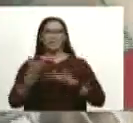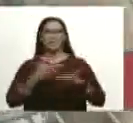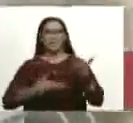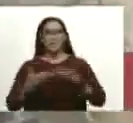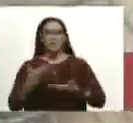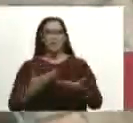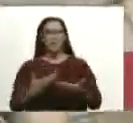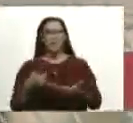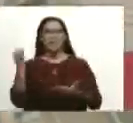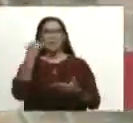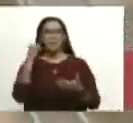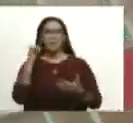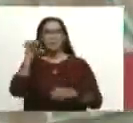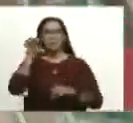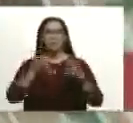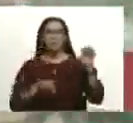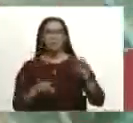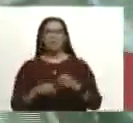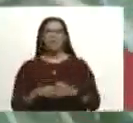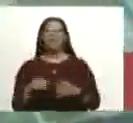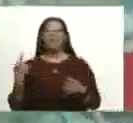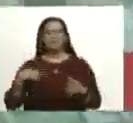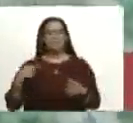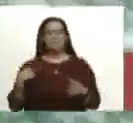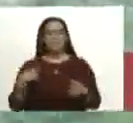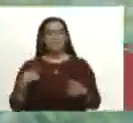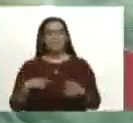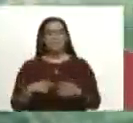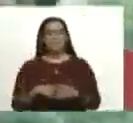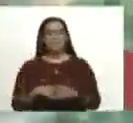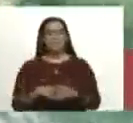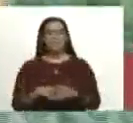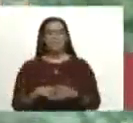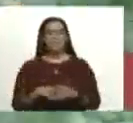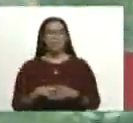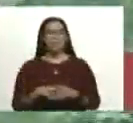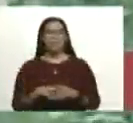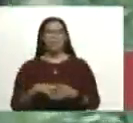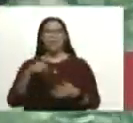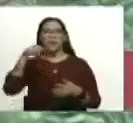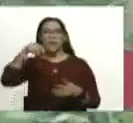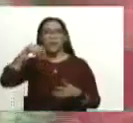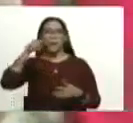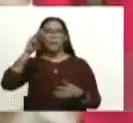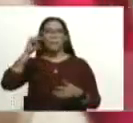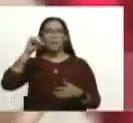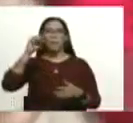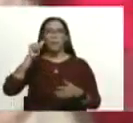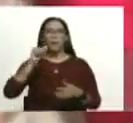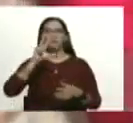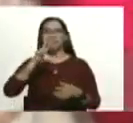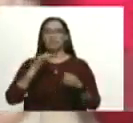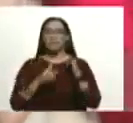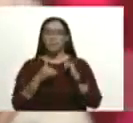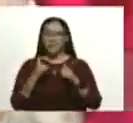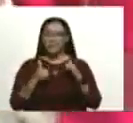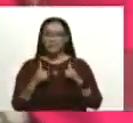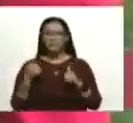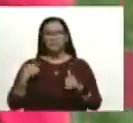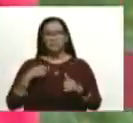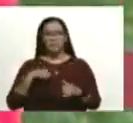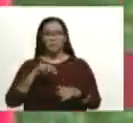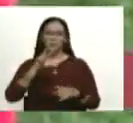de Sevilla. Tenemos la puma con sus tres bebés. O sea, ya estamos, vamos, tenemos 3,